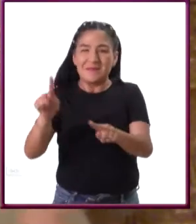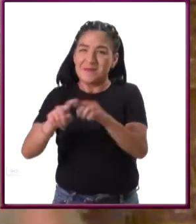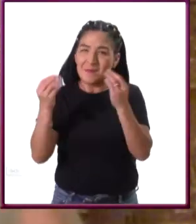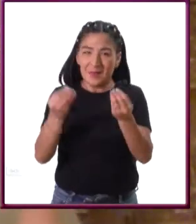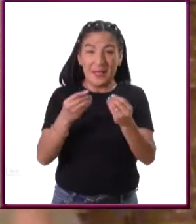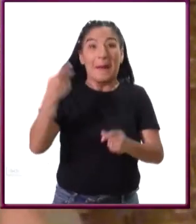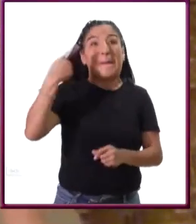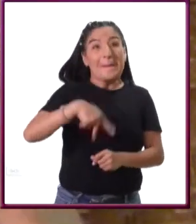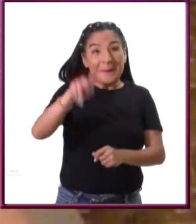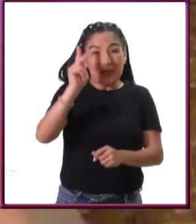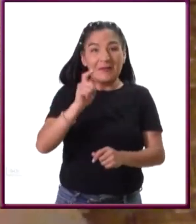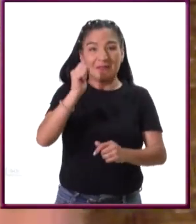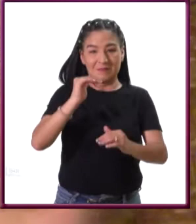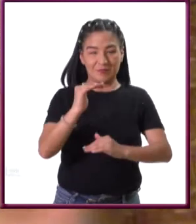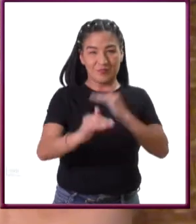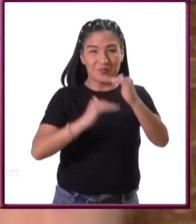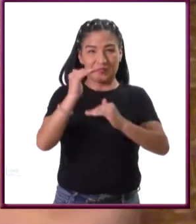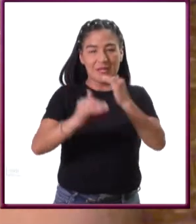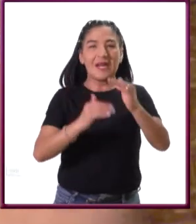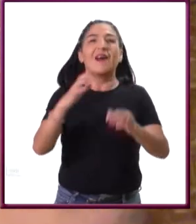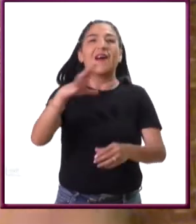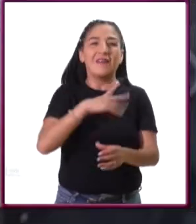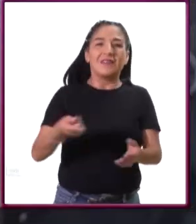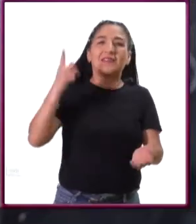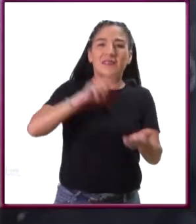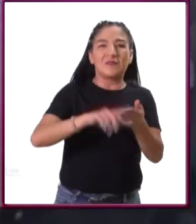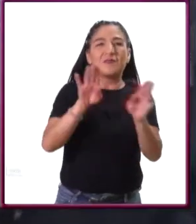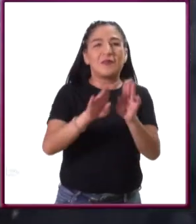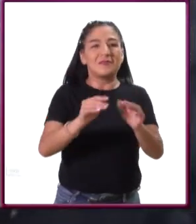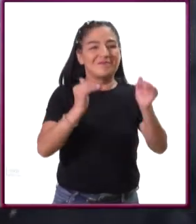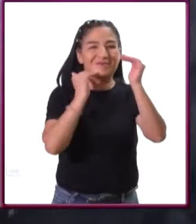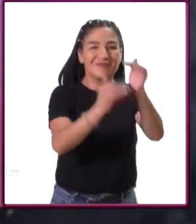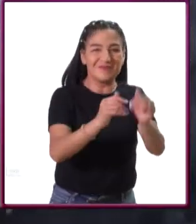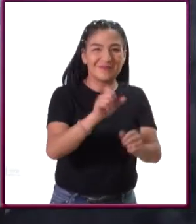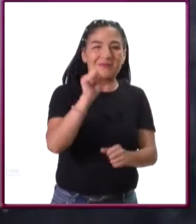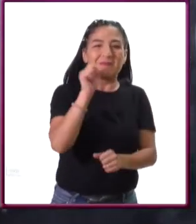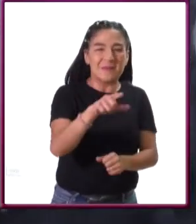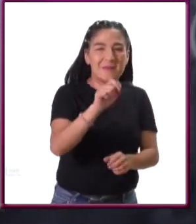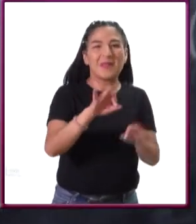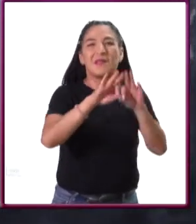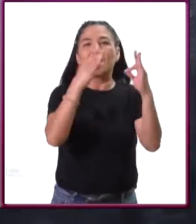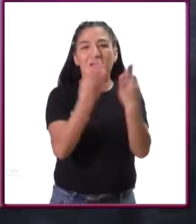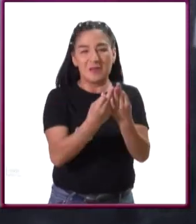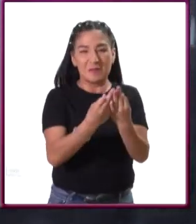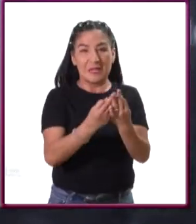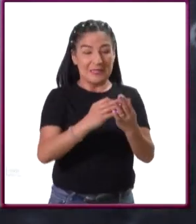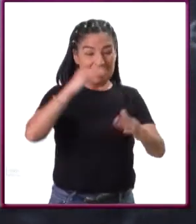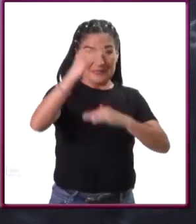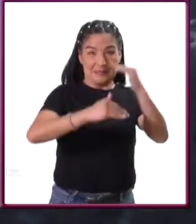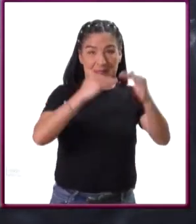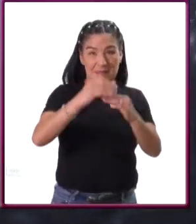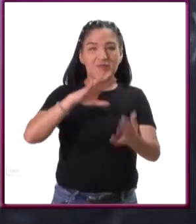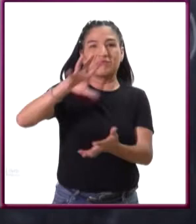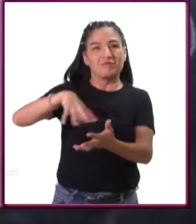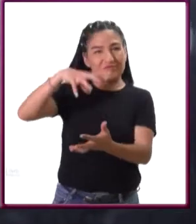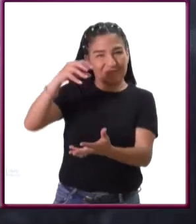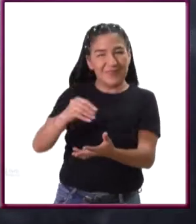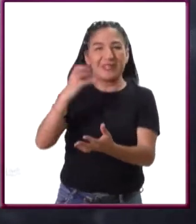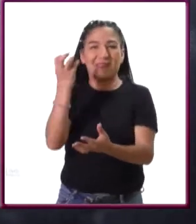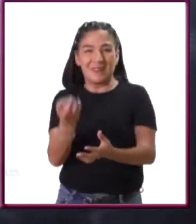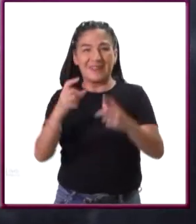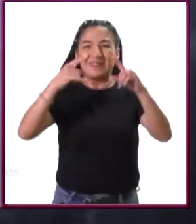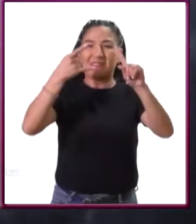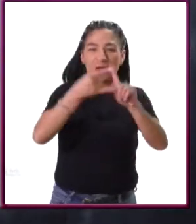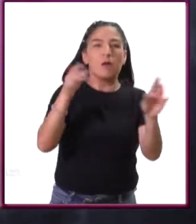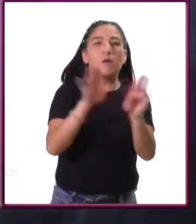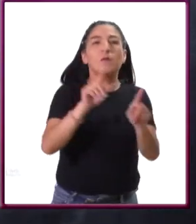el crecimiento de alguna manera está estancado, siempre va a ser de esa forma. En el crecimiento geométrico tenemos la variable a un exponente,